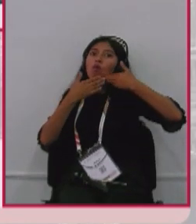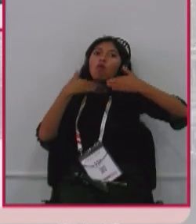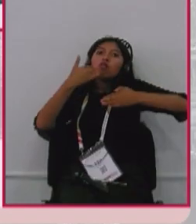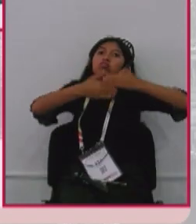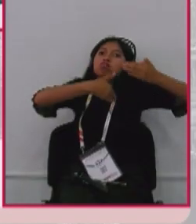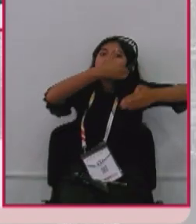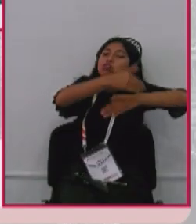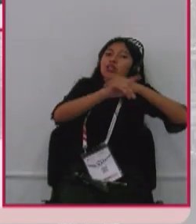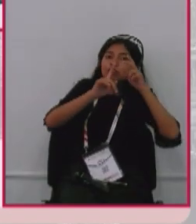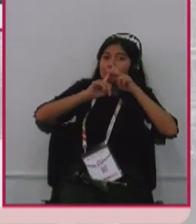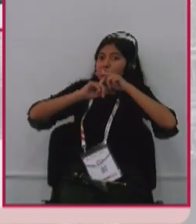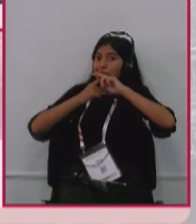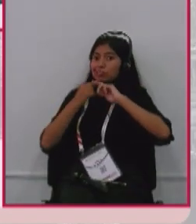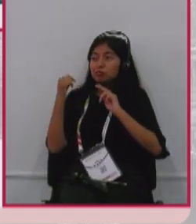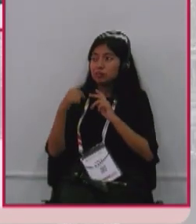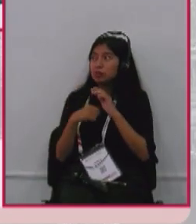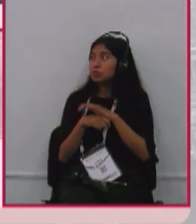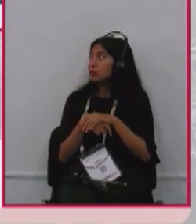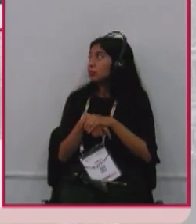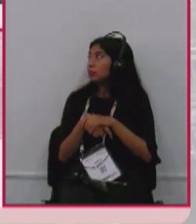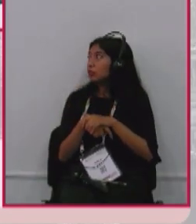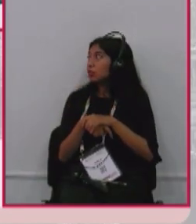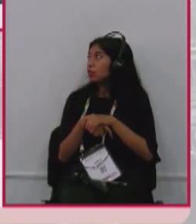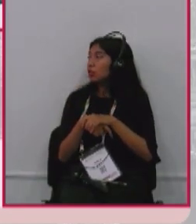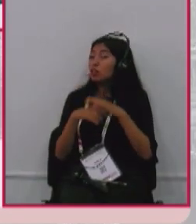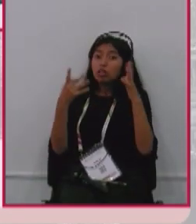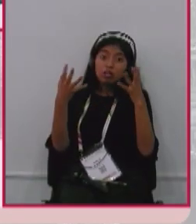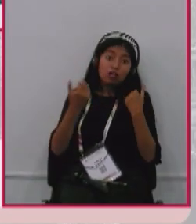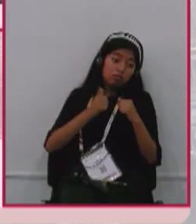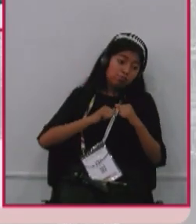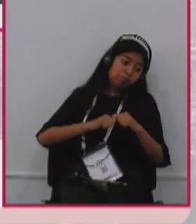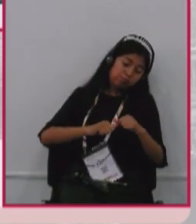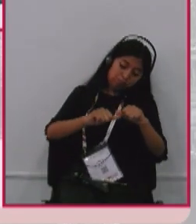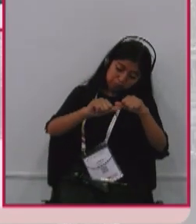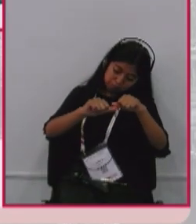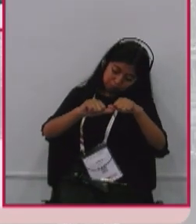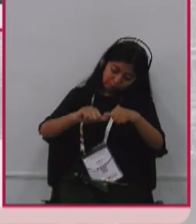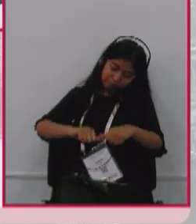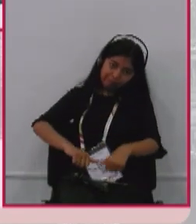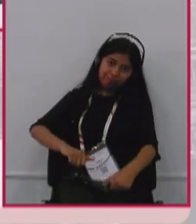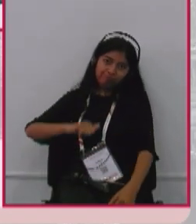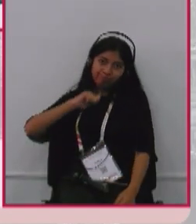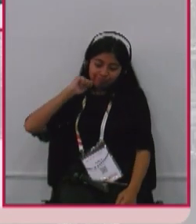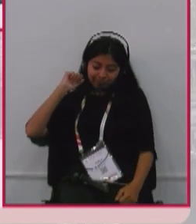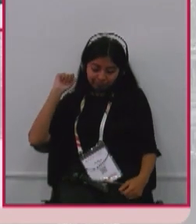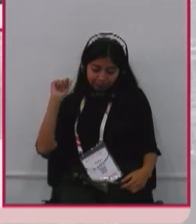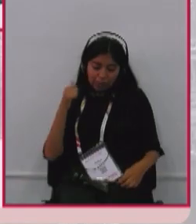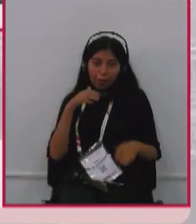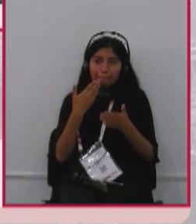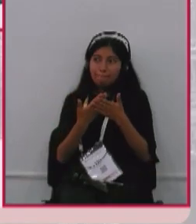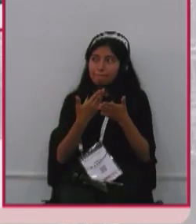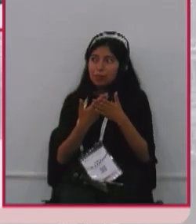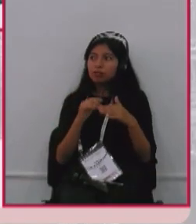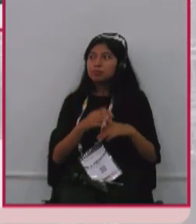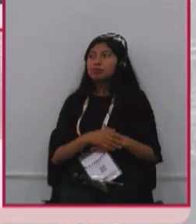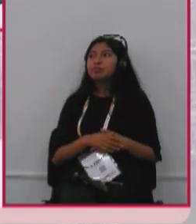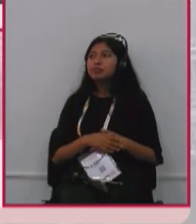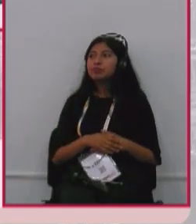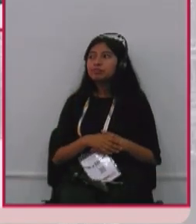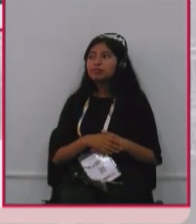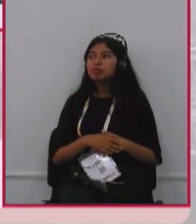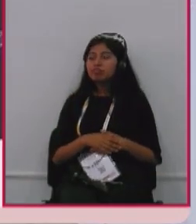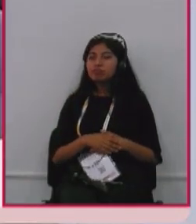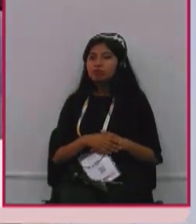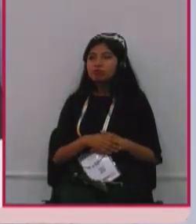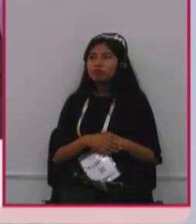tipo de test. Bueno, veamos los resultados y si quieren continuar con los resultados piloto, podemos también organizar pruebas piloto.